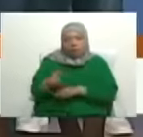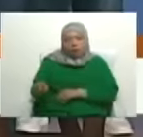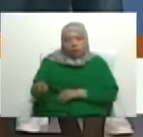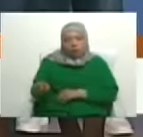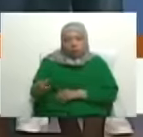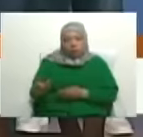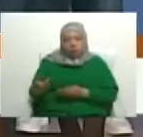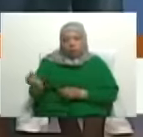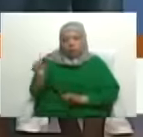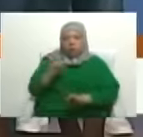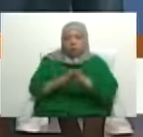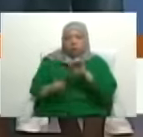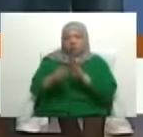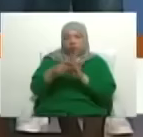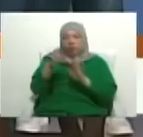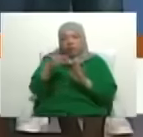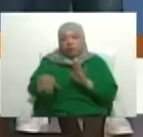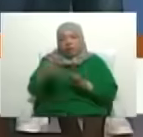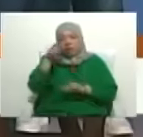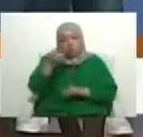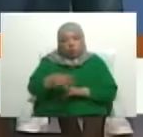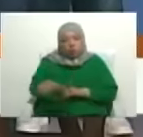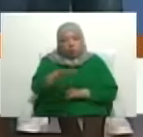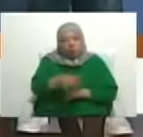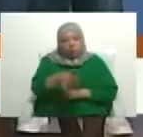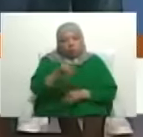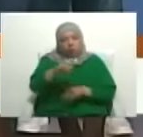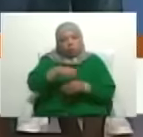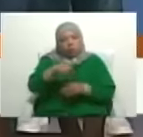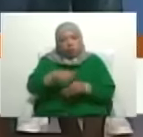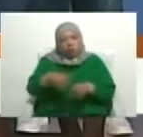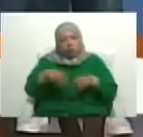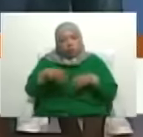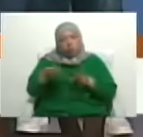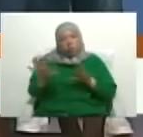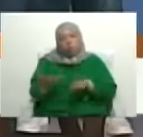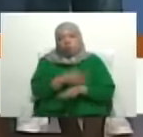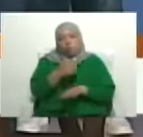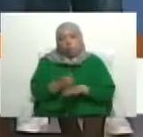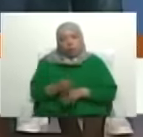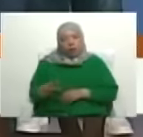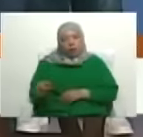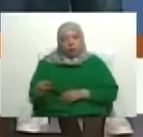Porque defendemos el derecho del pueblo a elegir a su representante, la culpa es nuestra.